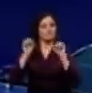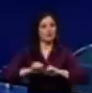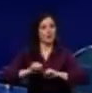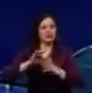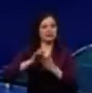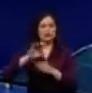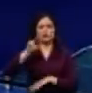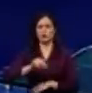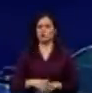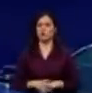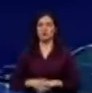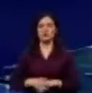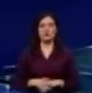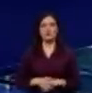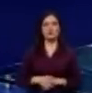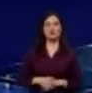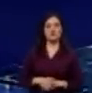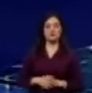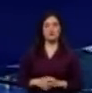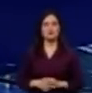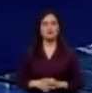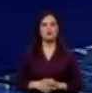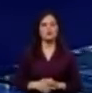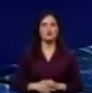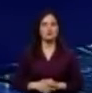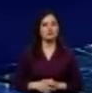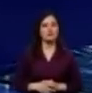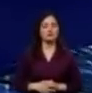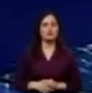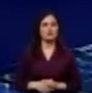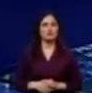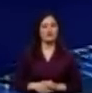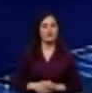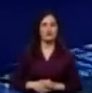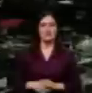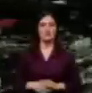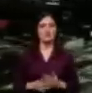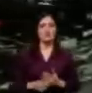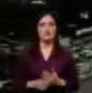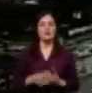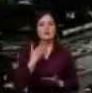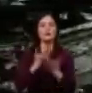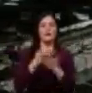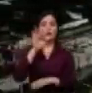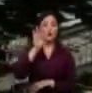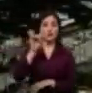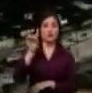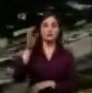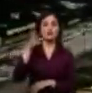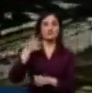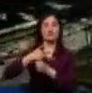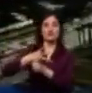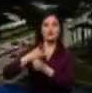siga arriesgando su vida cruzando este puente, ¿no? Bueno, y estamos con imágenes en este momento gracias al servicio integrado del